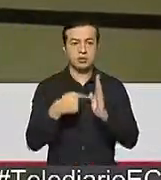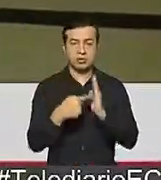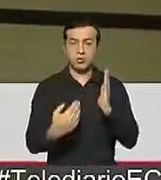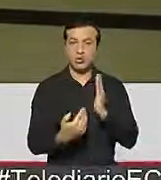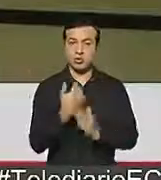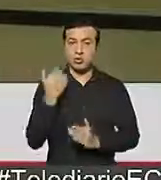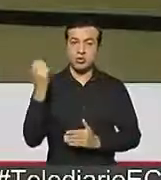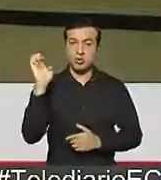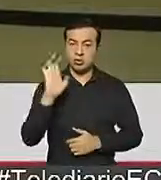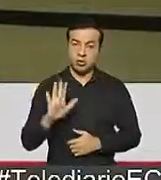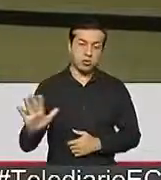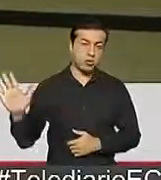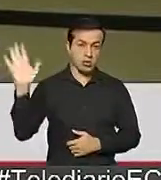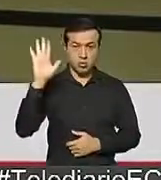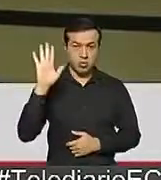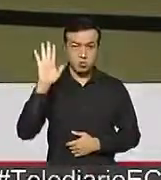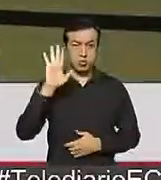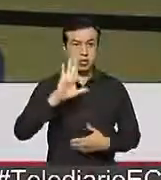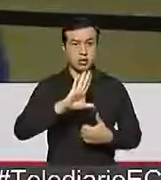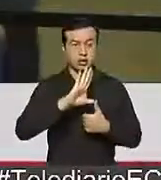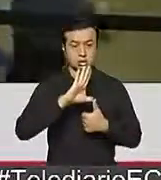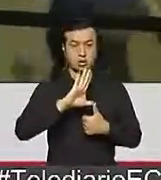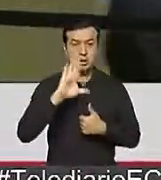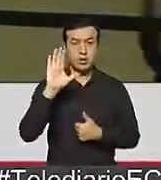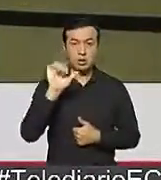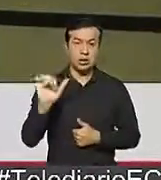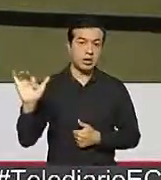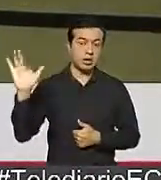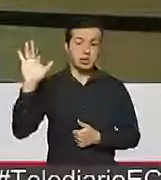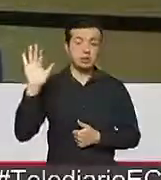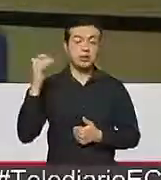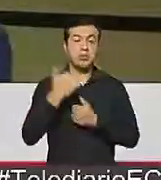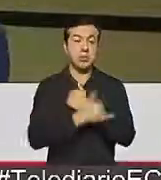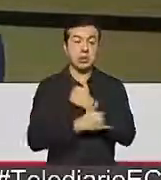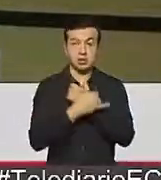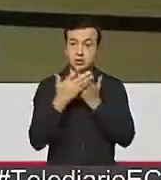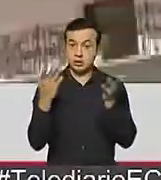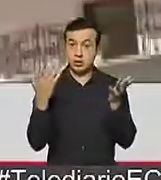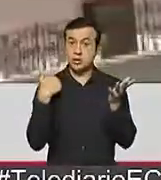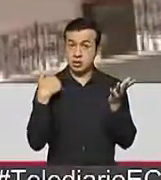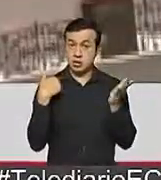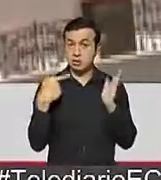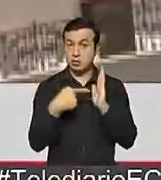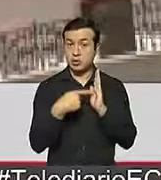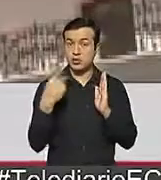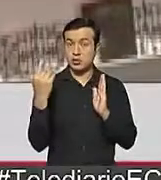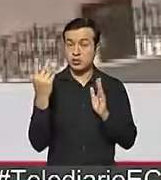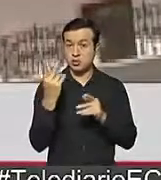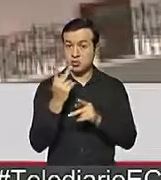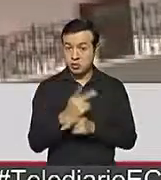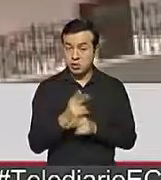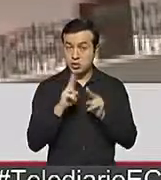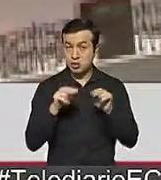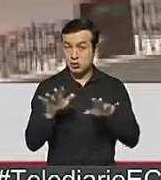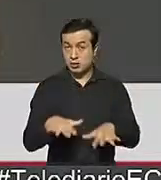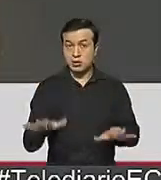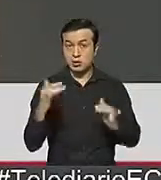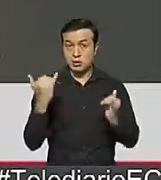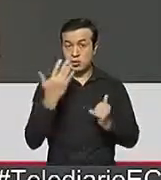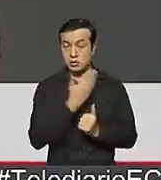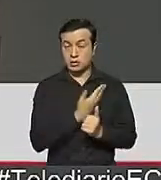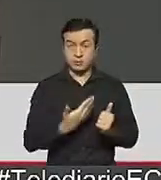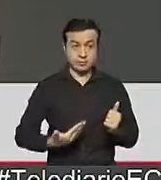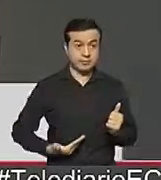modernos en Europa, en Norteamérica, en Asia, en los países desarrollados, existe este impuesto. La aprobación ahora pasa a manos del Ejecutivo para